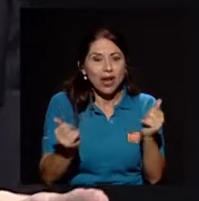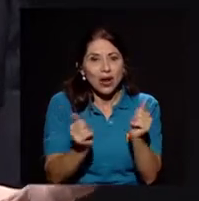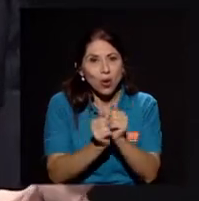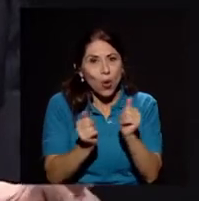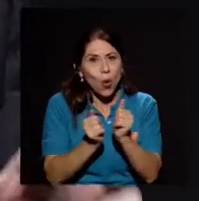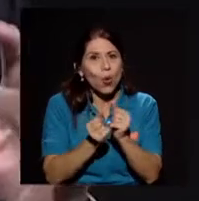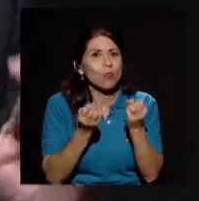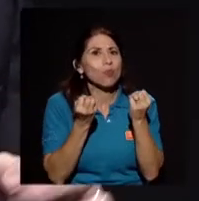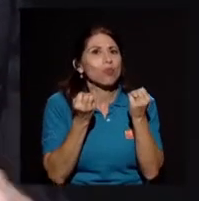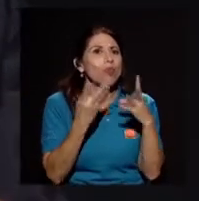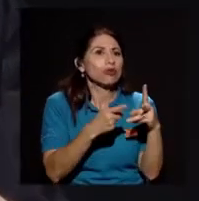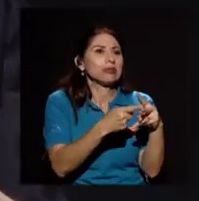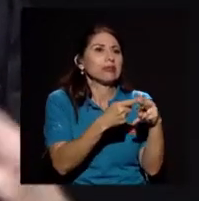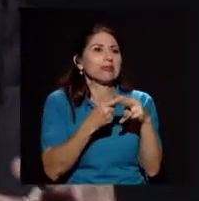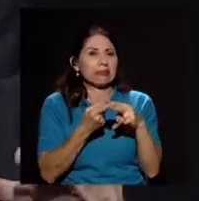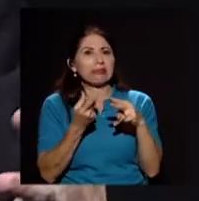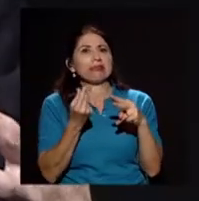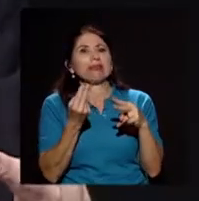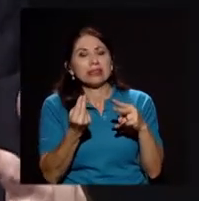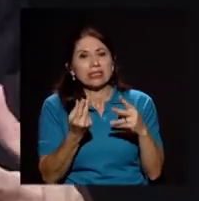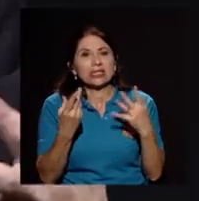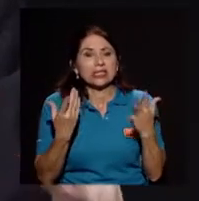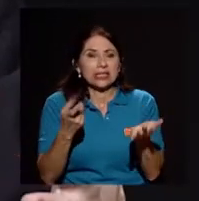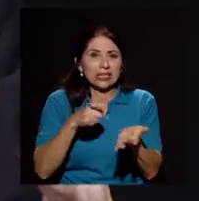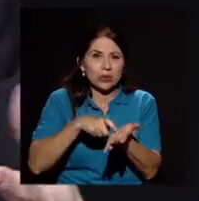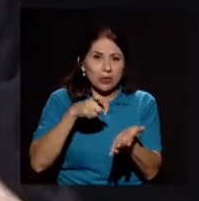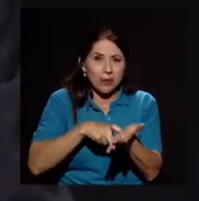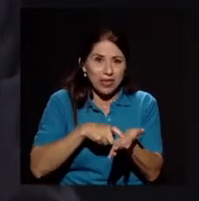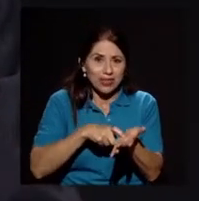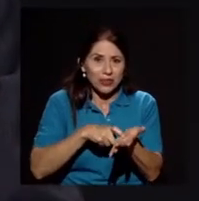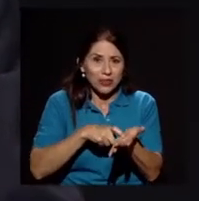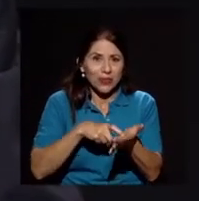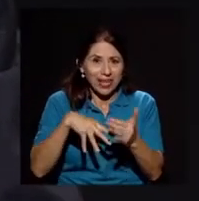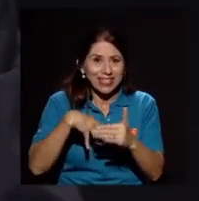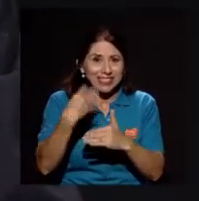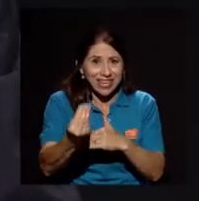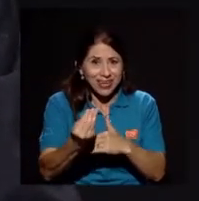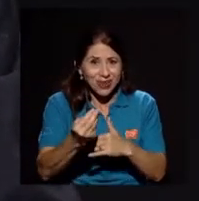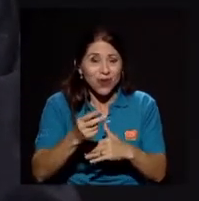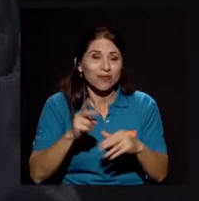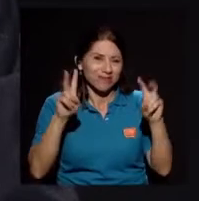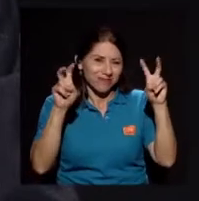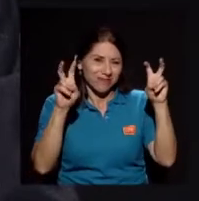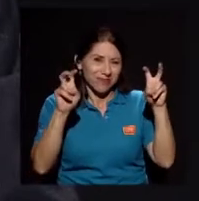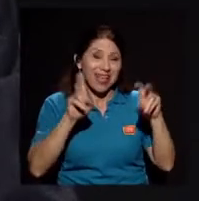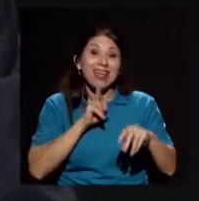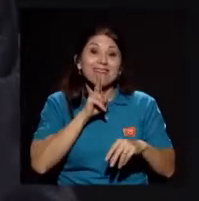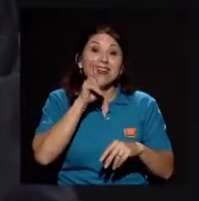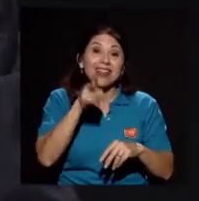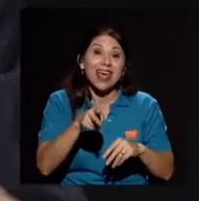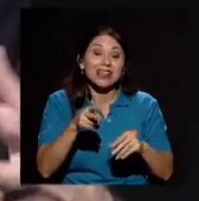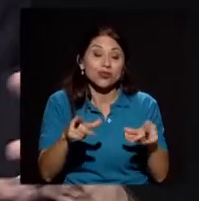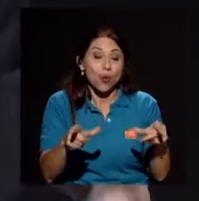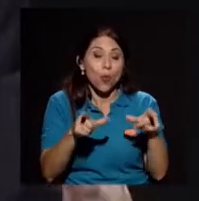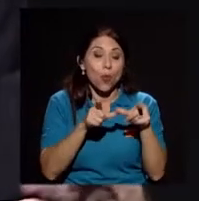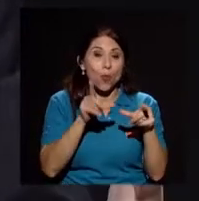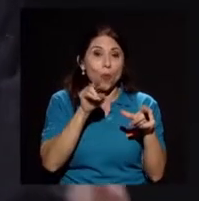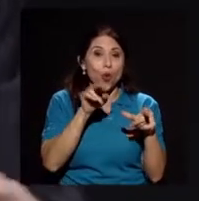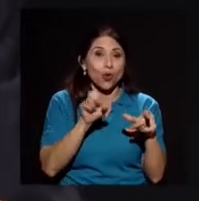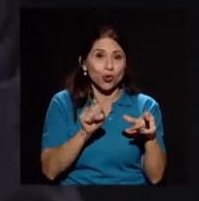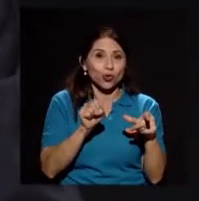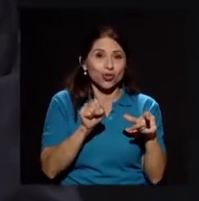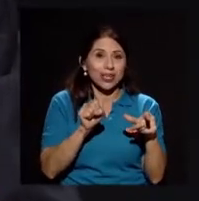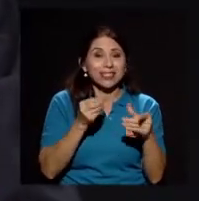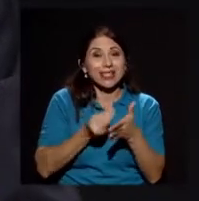suma de endeudamiento externo entre comillas porque son en realidad bonos internos que están siendo comprados por los residentes pero en el fondo de